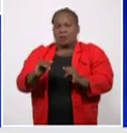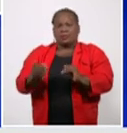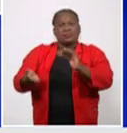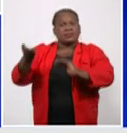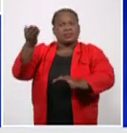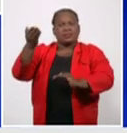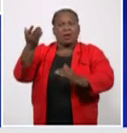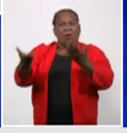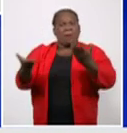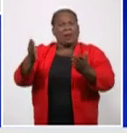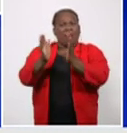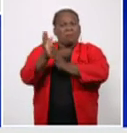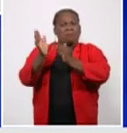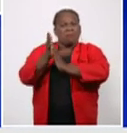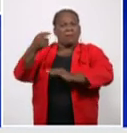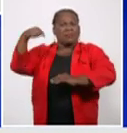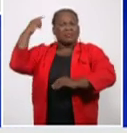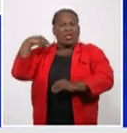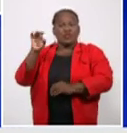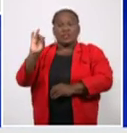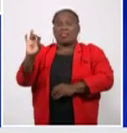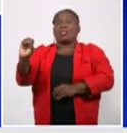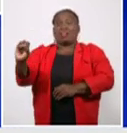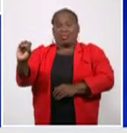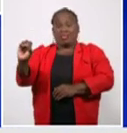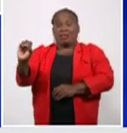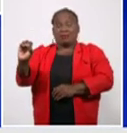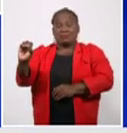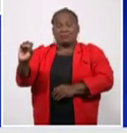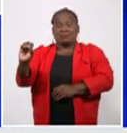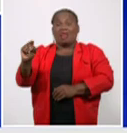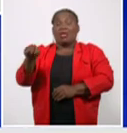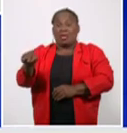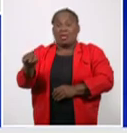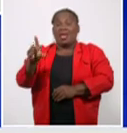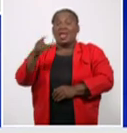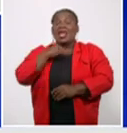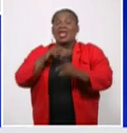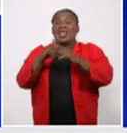70, pero sí elevada, y una letalidad de